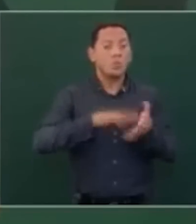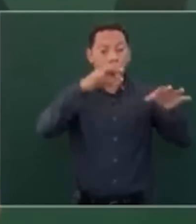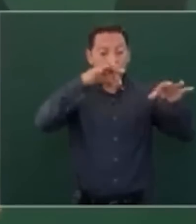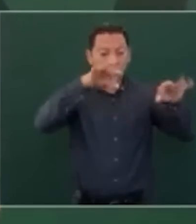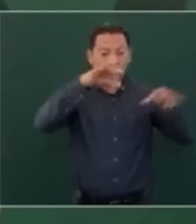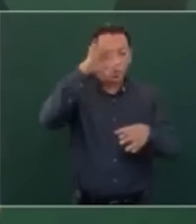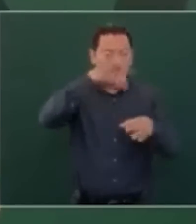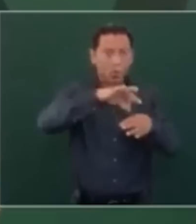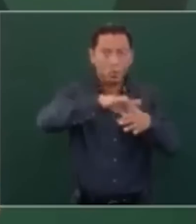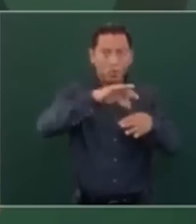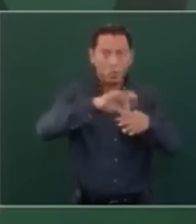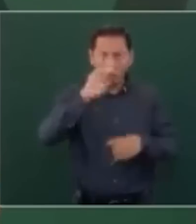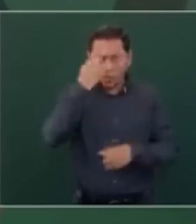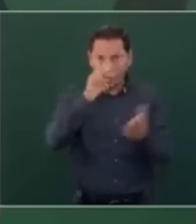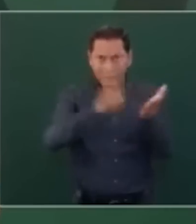de